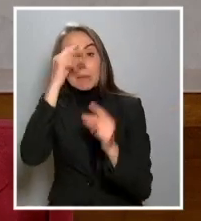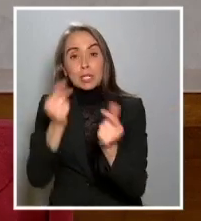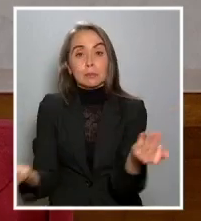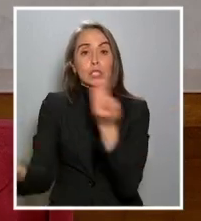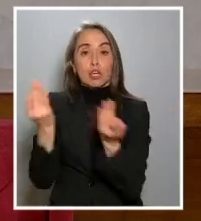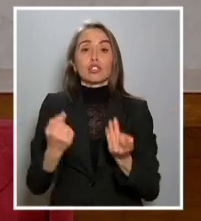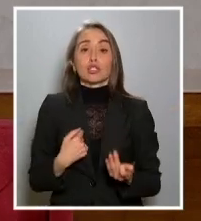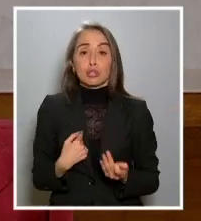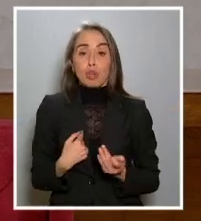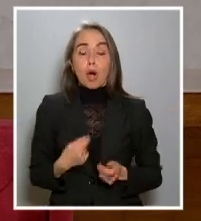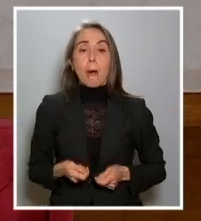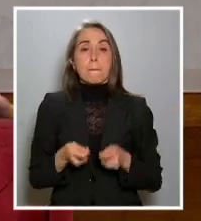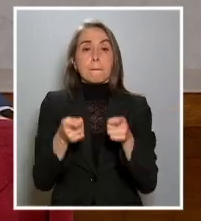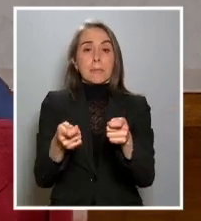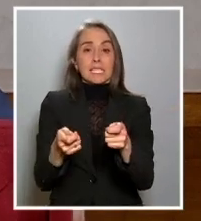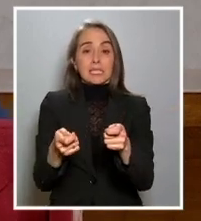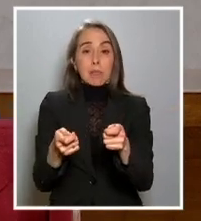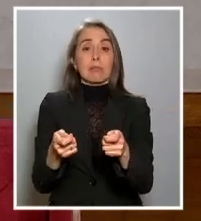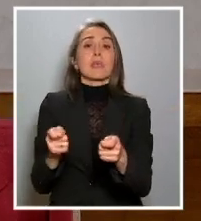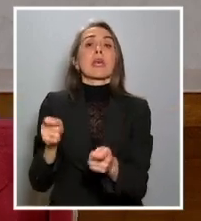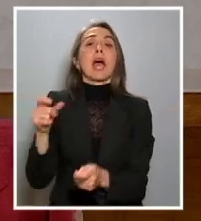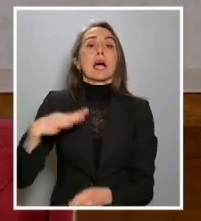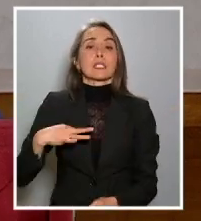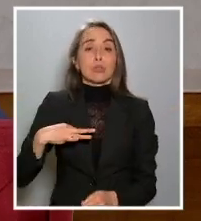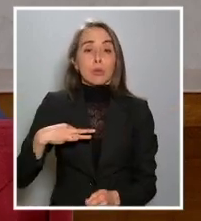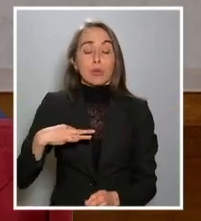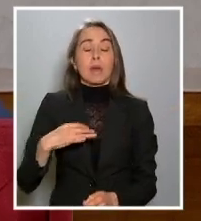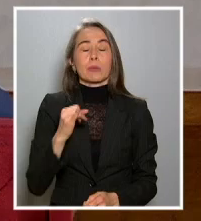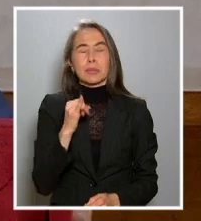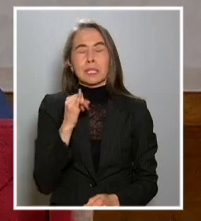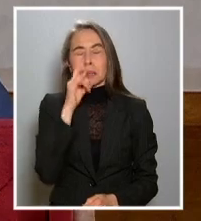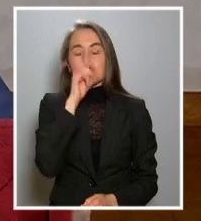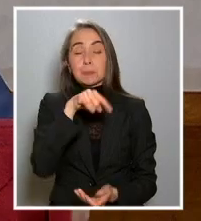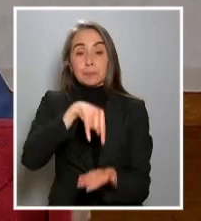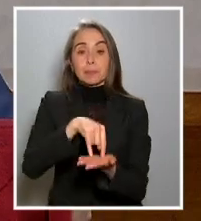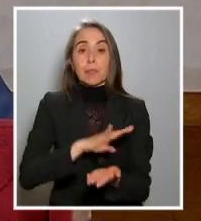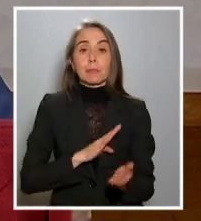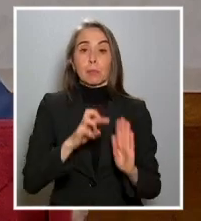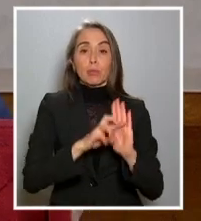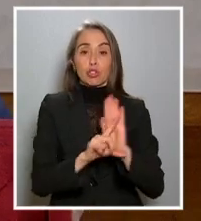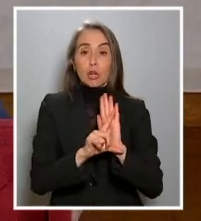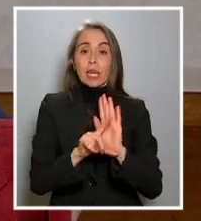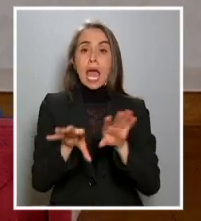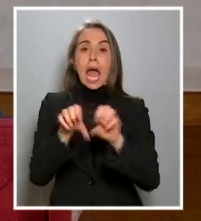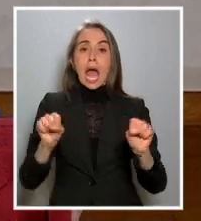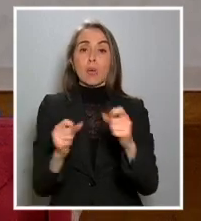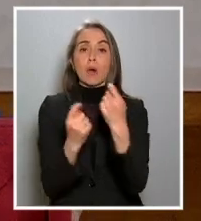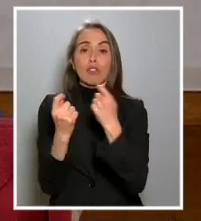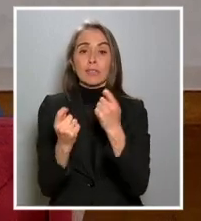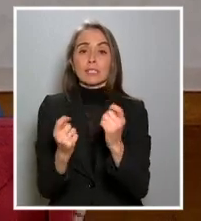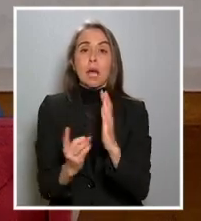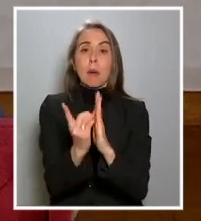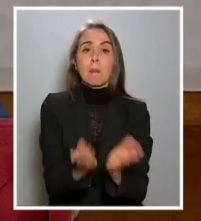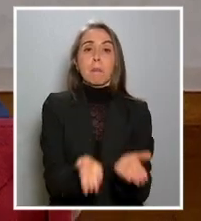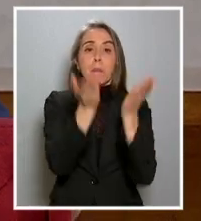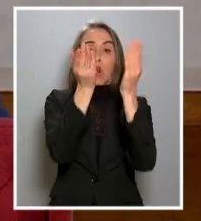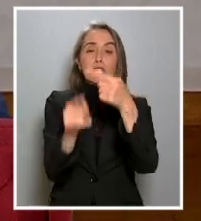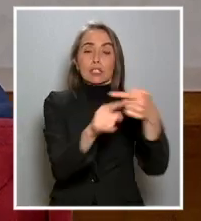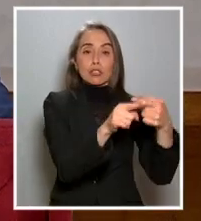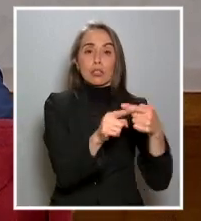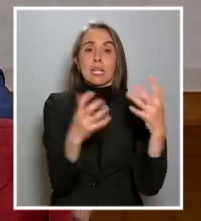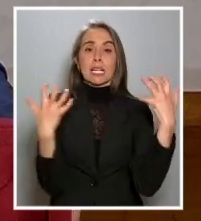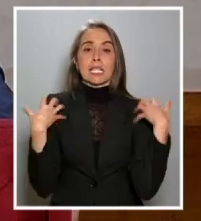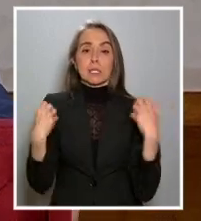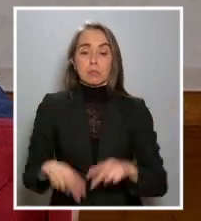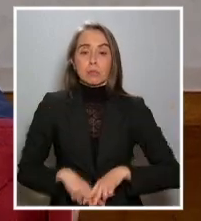presenté a la ciudadanía y a este Congreso Nacional un pacto fiscal por el crecimiento económico, el progreso social y la responsabilidad